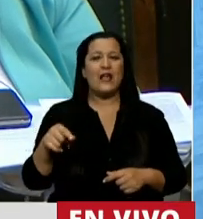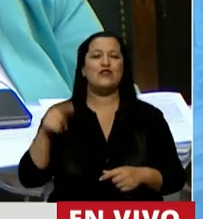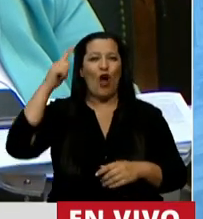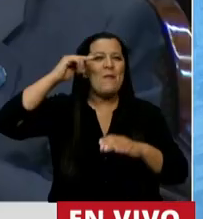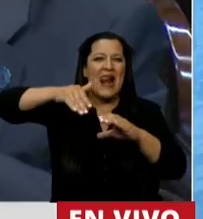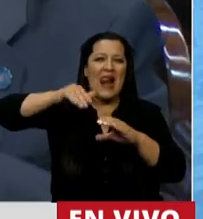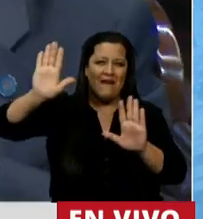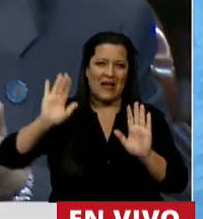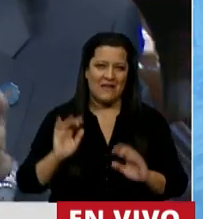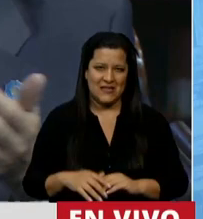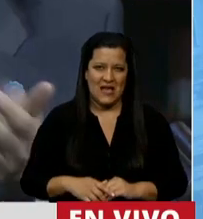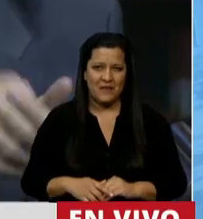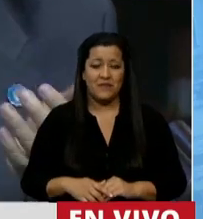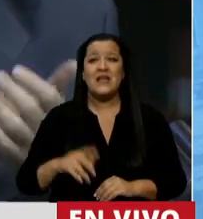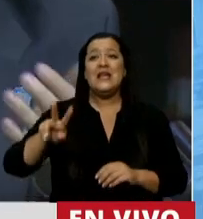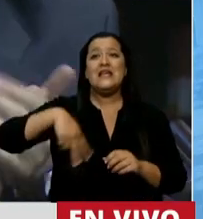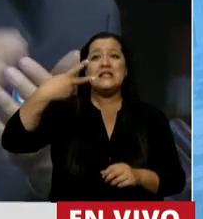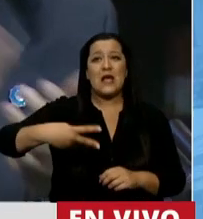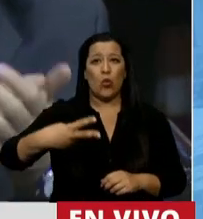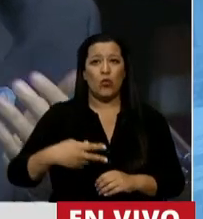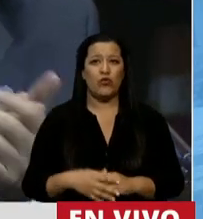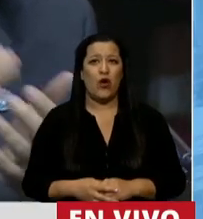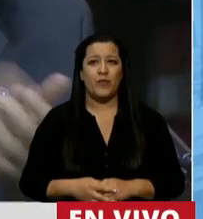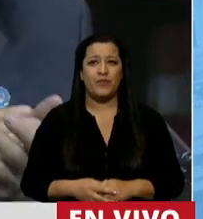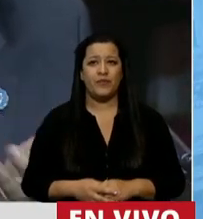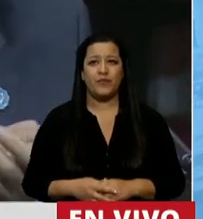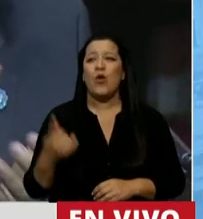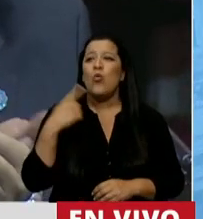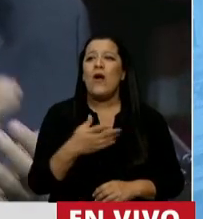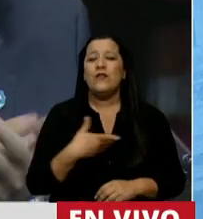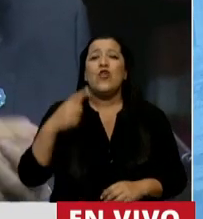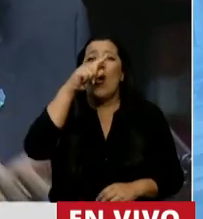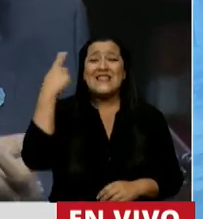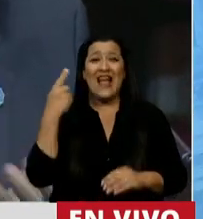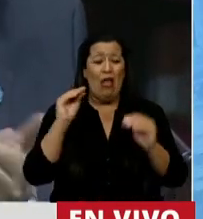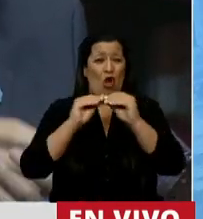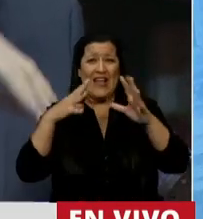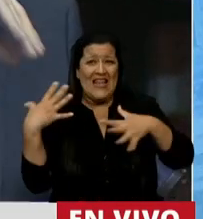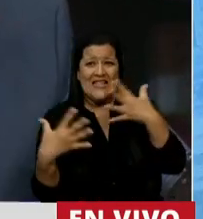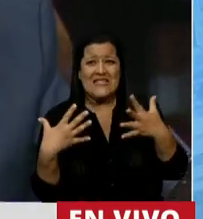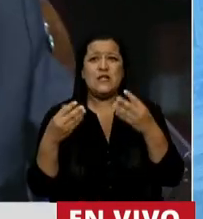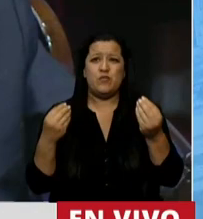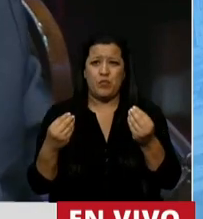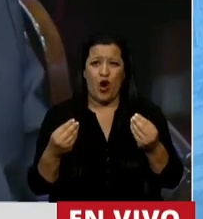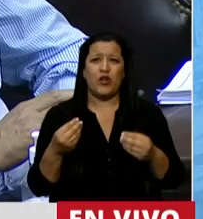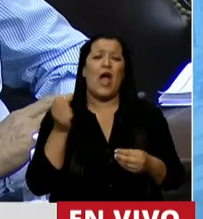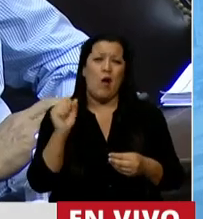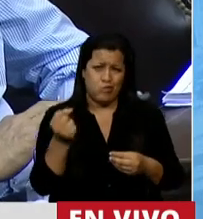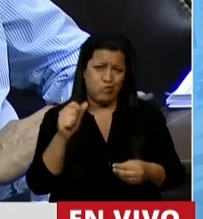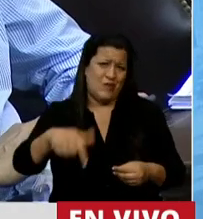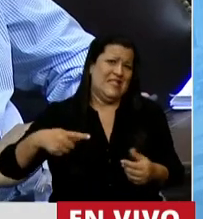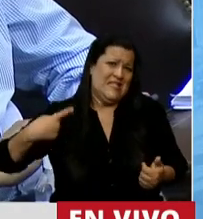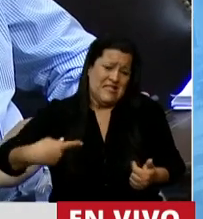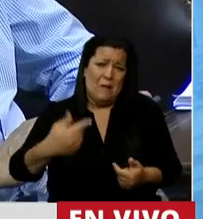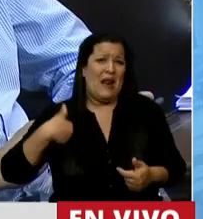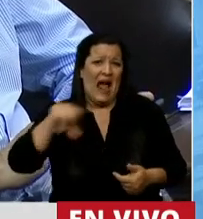conciencia. Y lo segundo, cuando el Estado entra en crisis, porque bastante seguido en Argentina entra